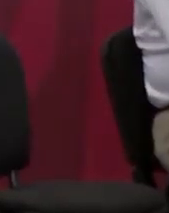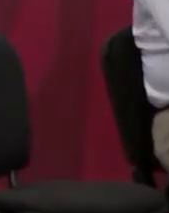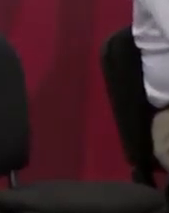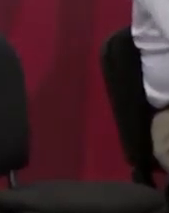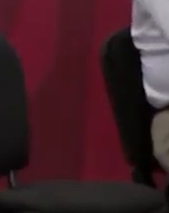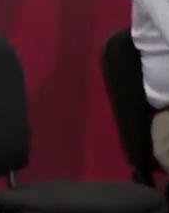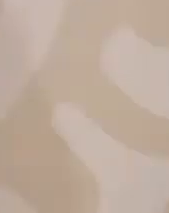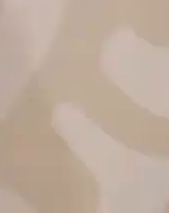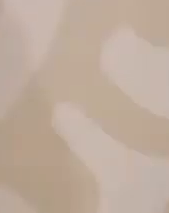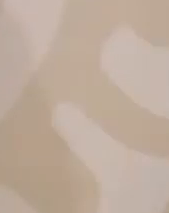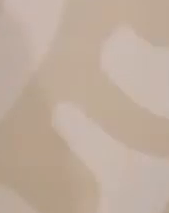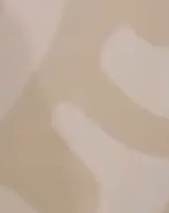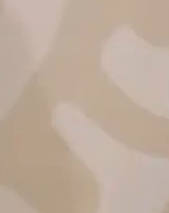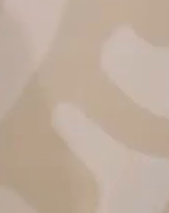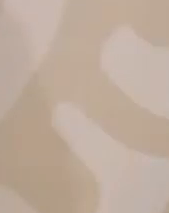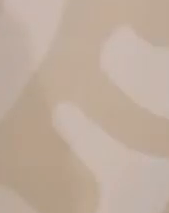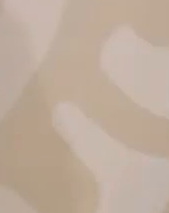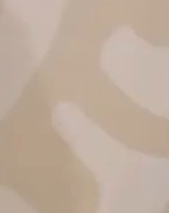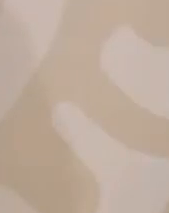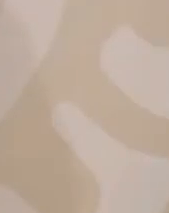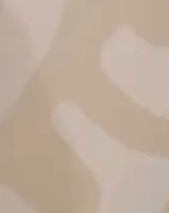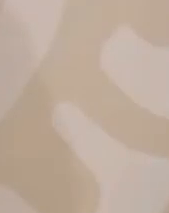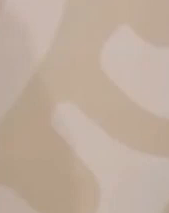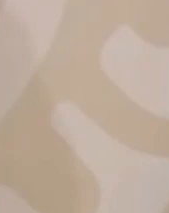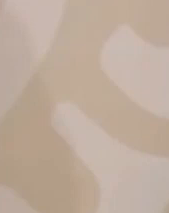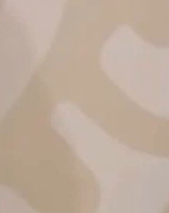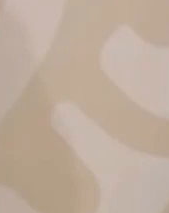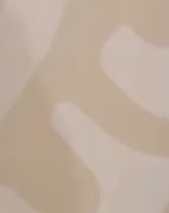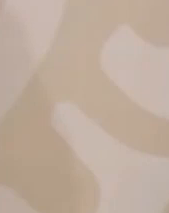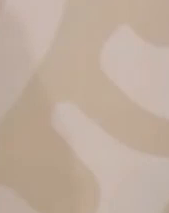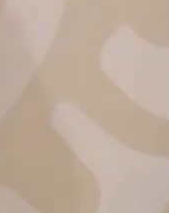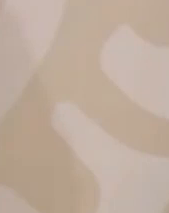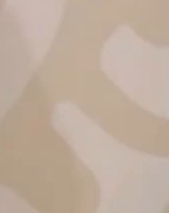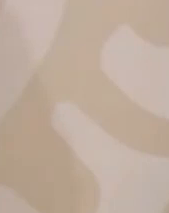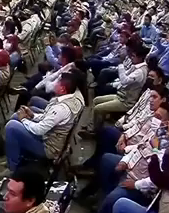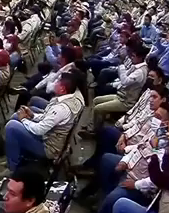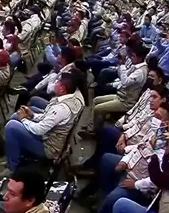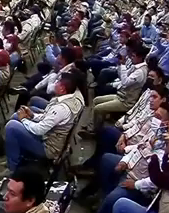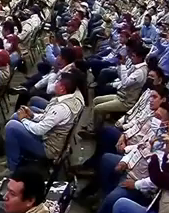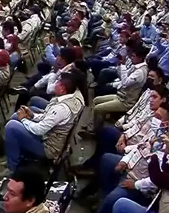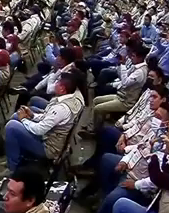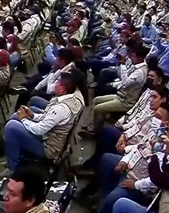Y estar con todas y todos ustedes,